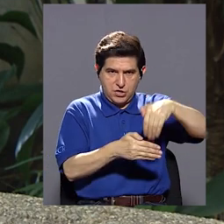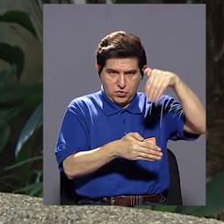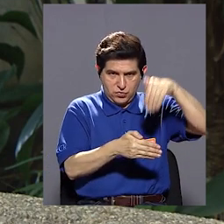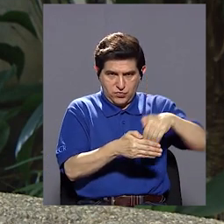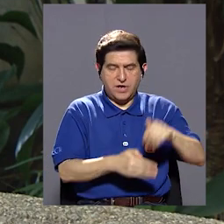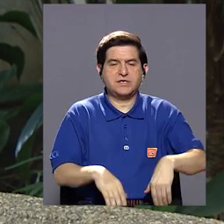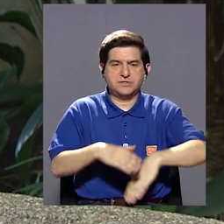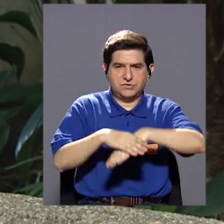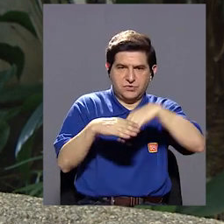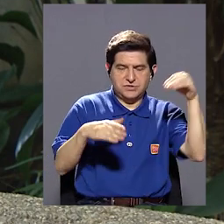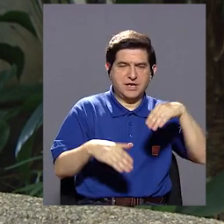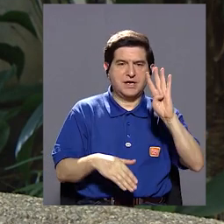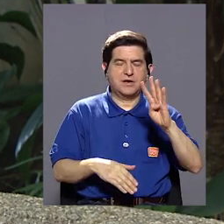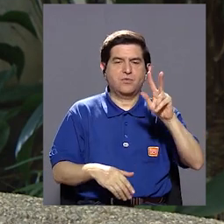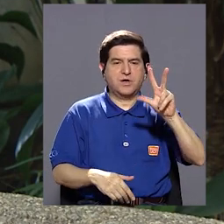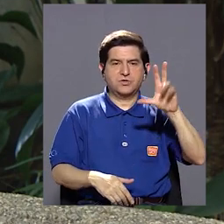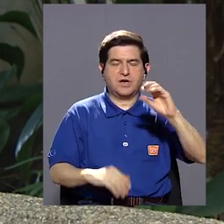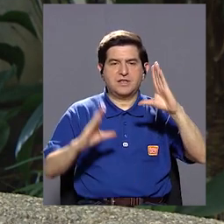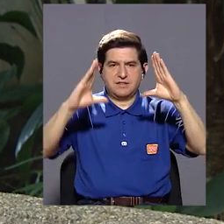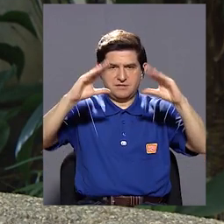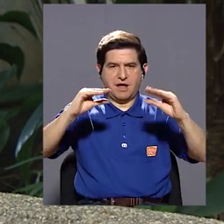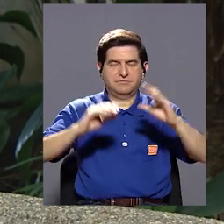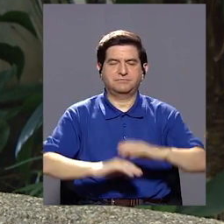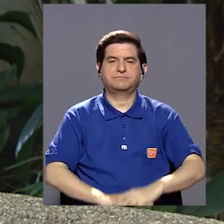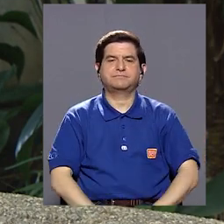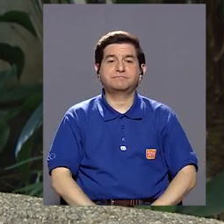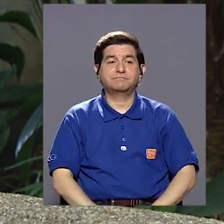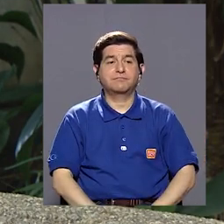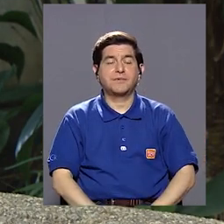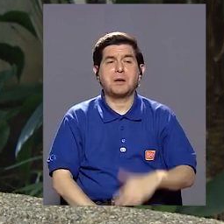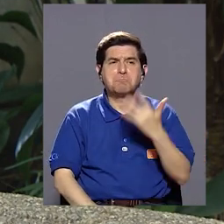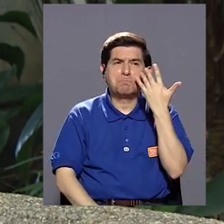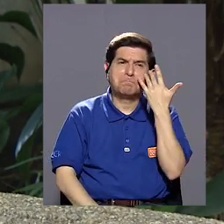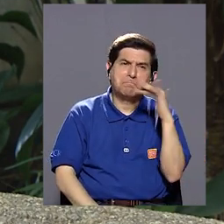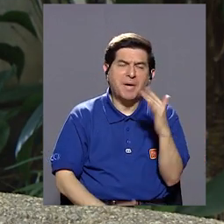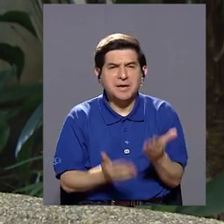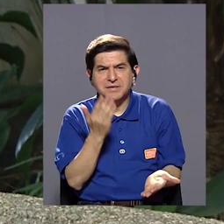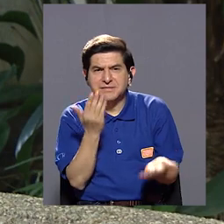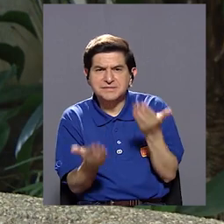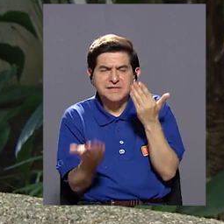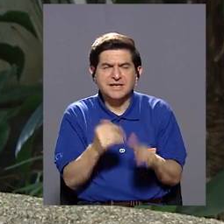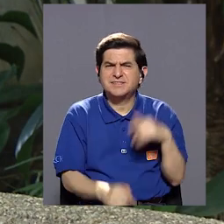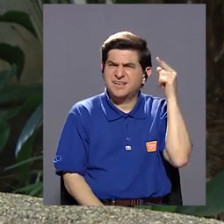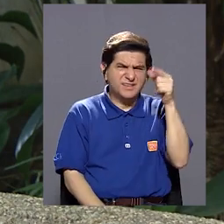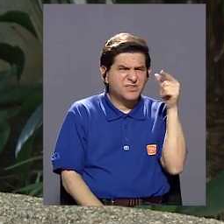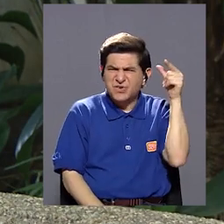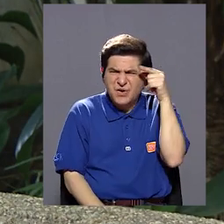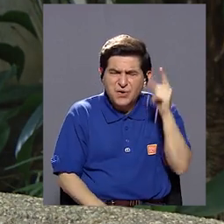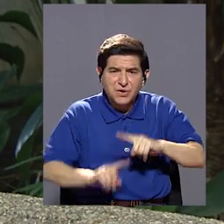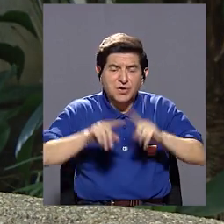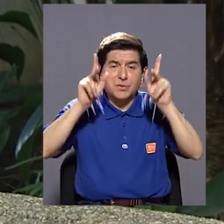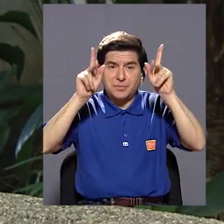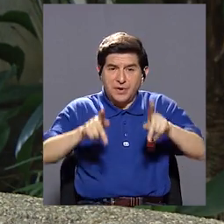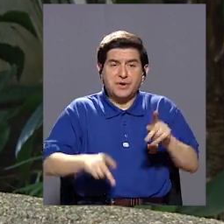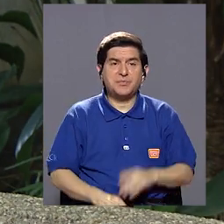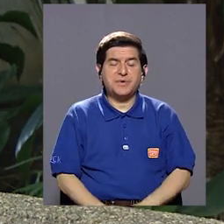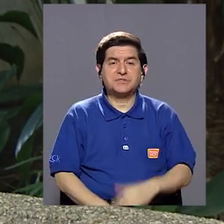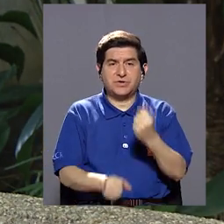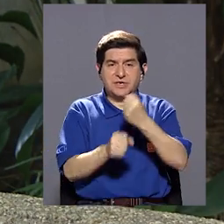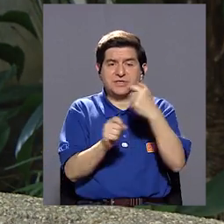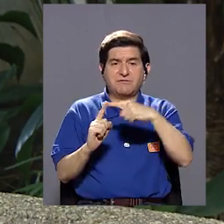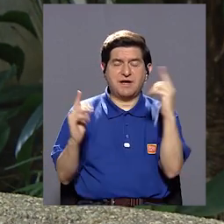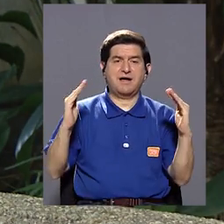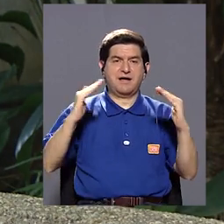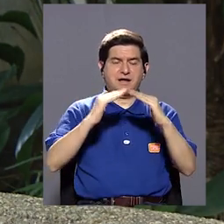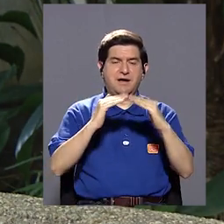una marca de salida que es a las 4:30 de la tarde. Podría sonar, digamos, ilógico, pero las personas que